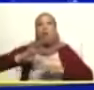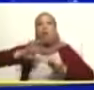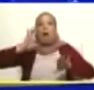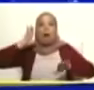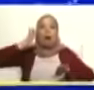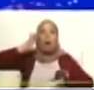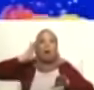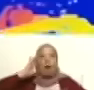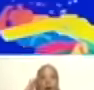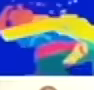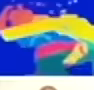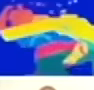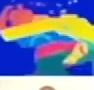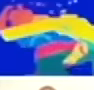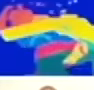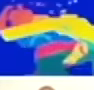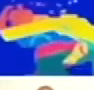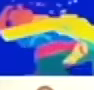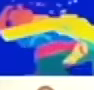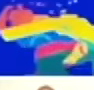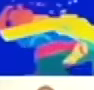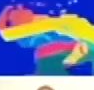pop, merengue,